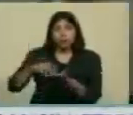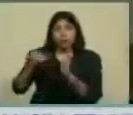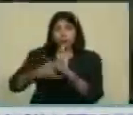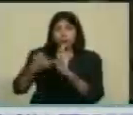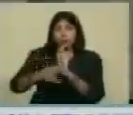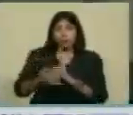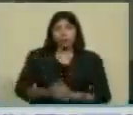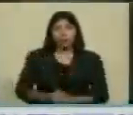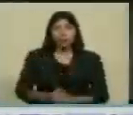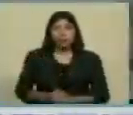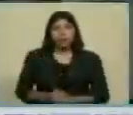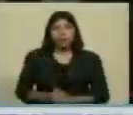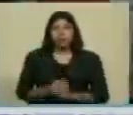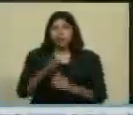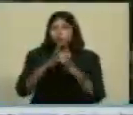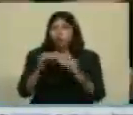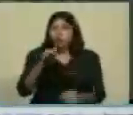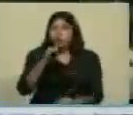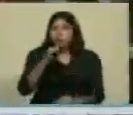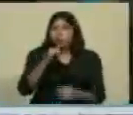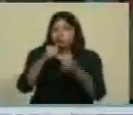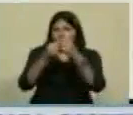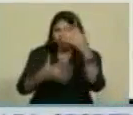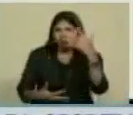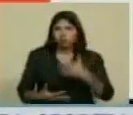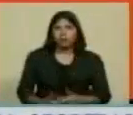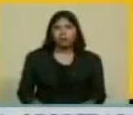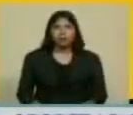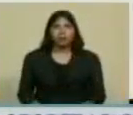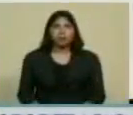www.fictec.gov.be. Podrán encontrar toda la información del evento.